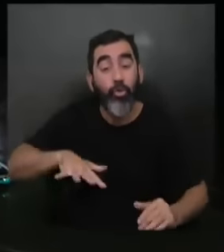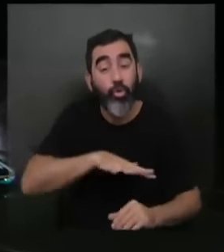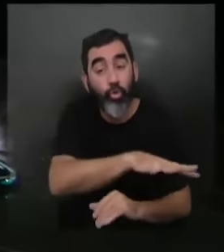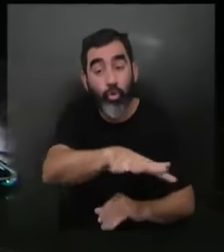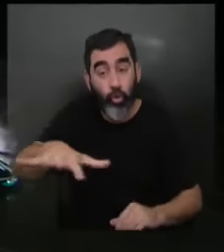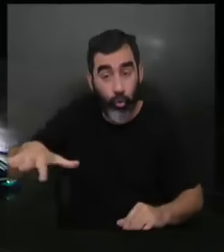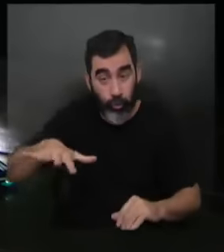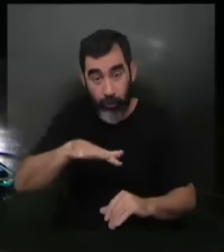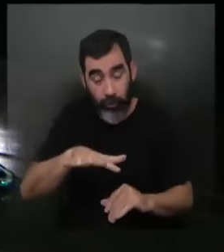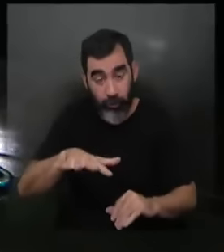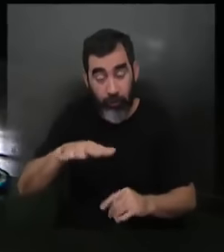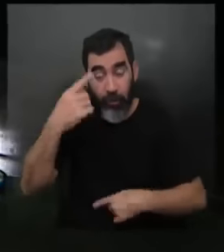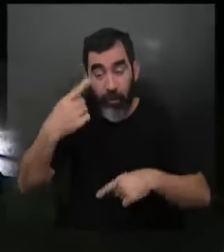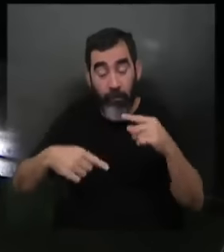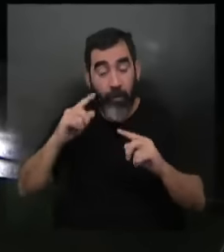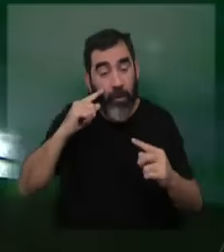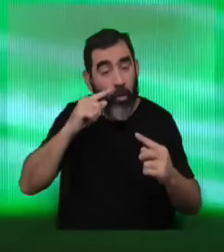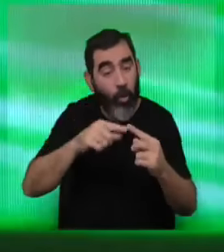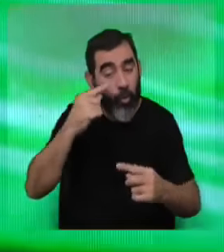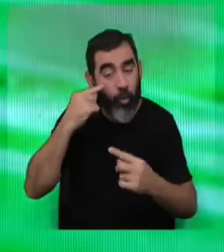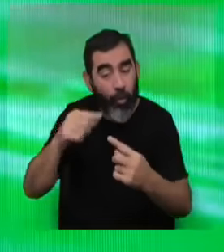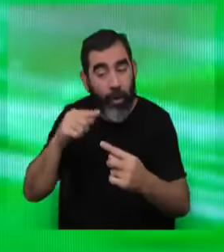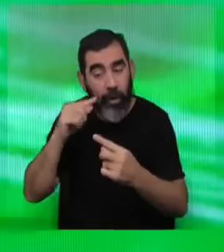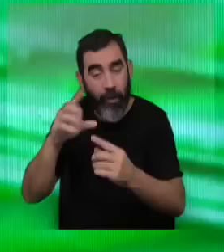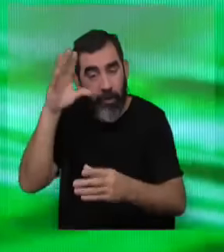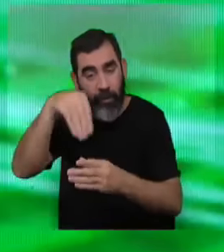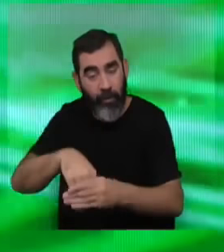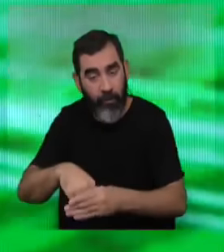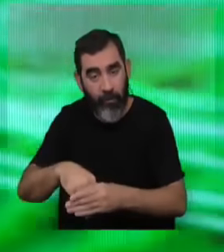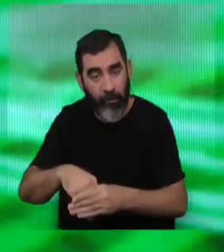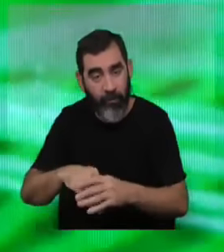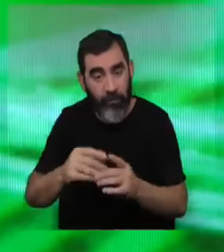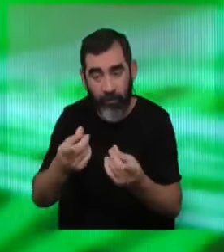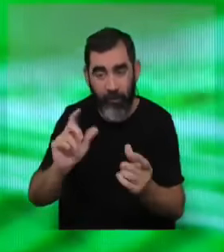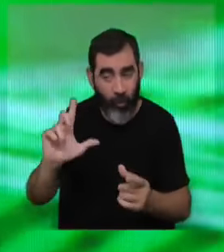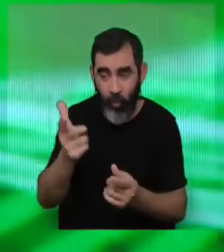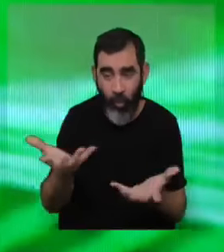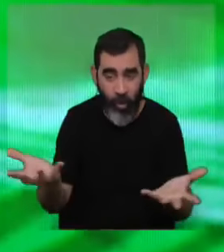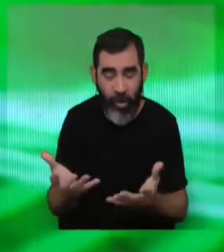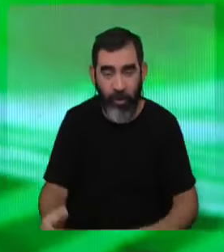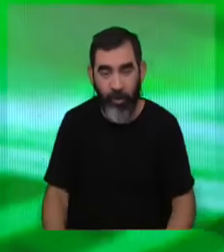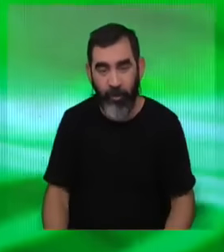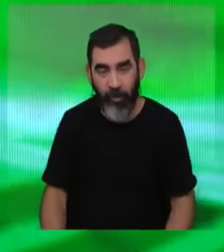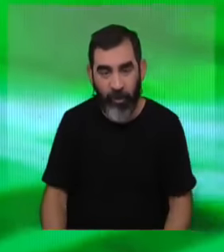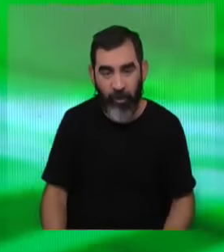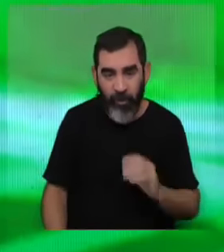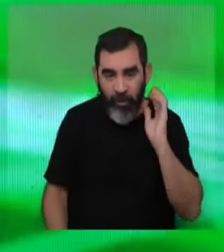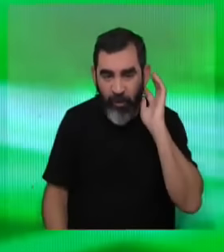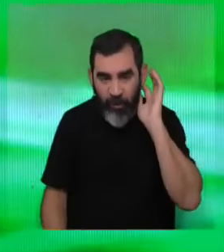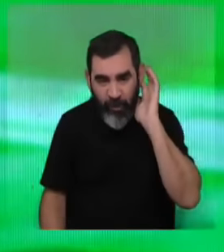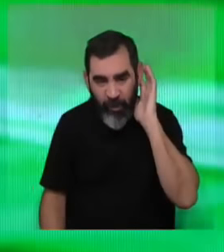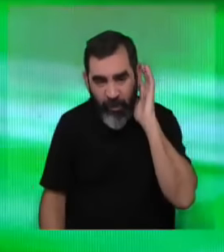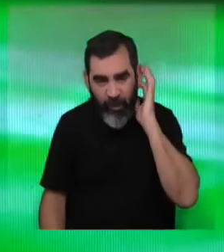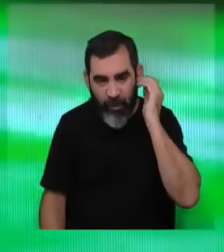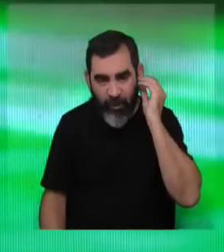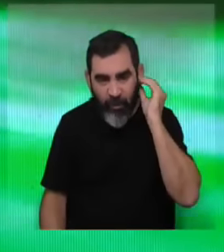armonizada los distintos focos tienen que estar contenidos y es precisamente lo que no pasa este